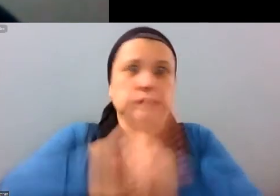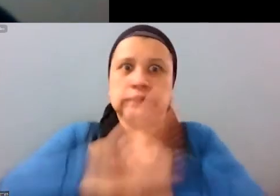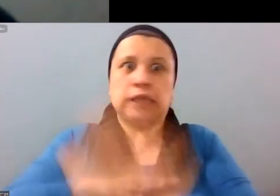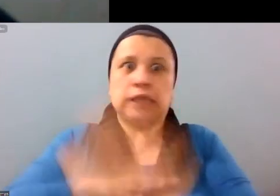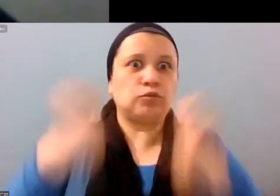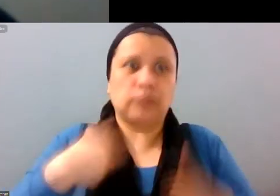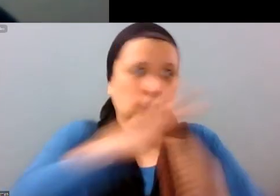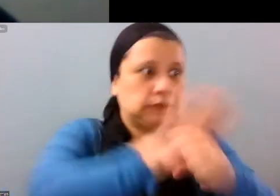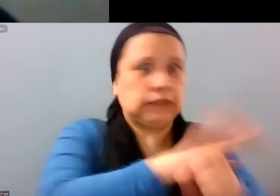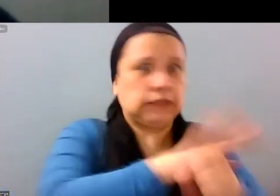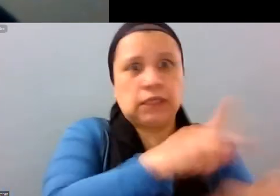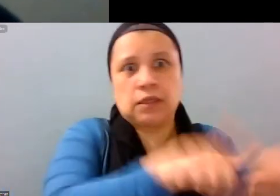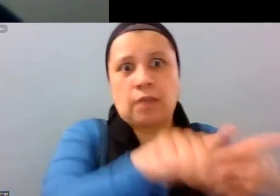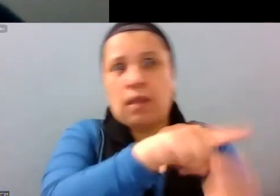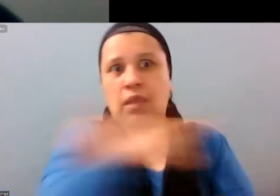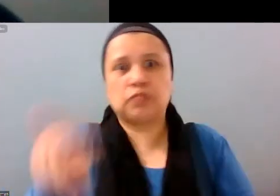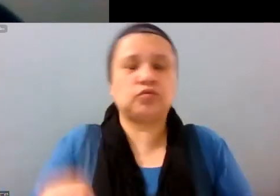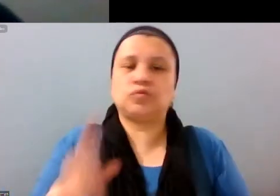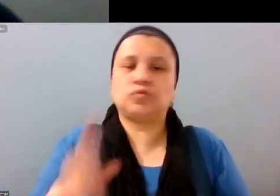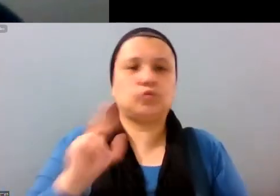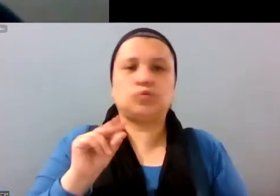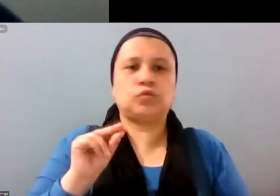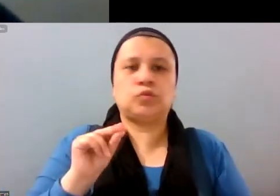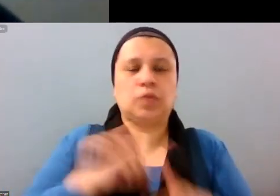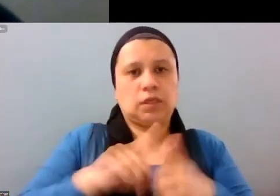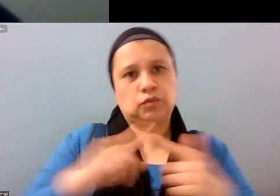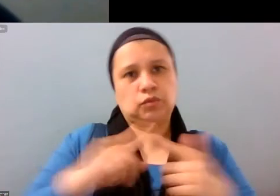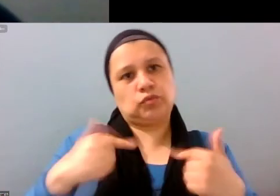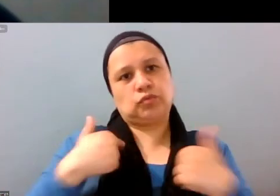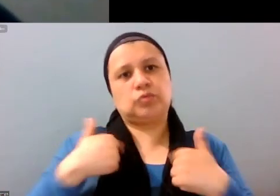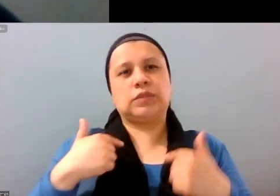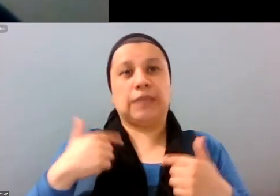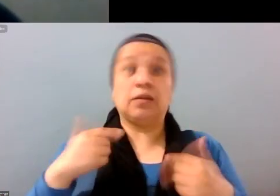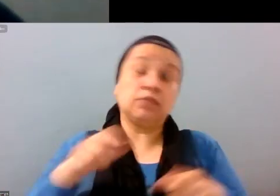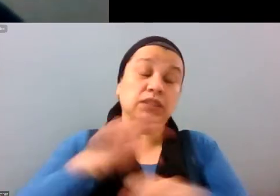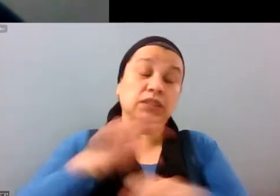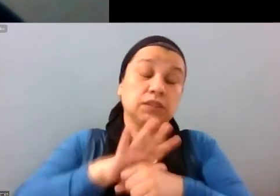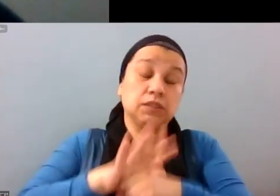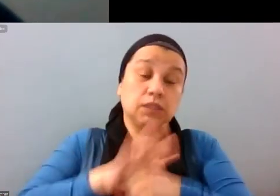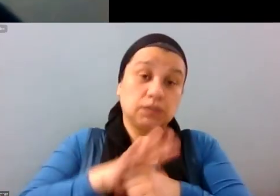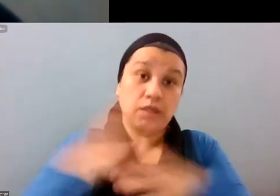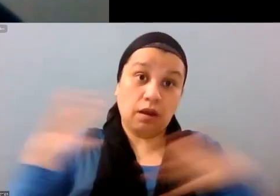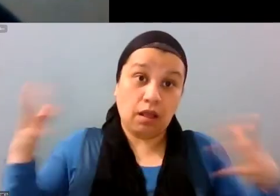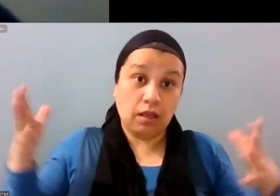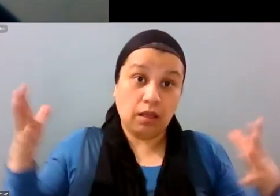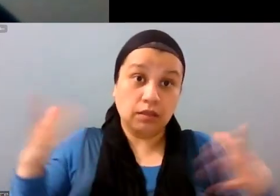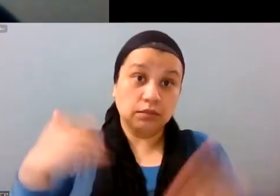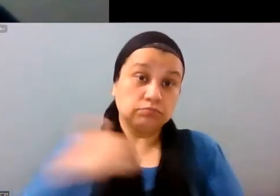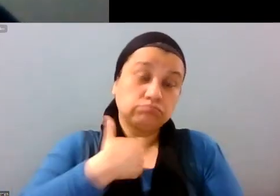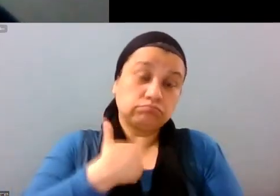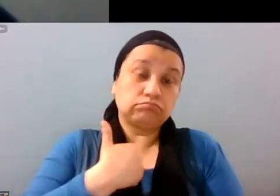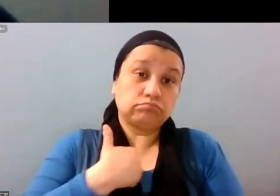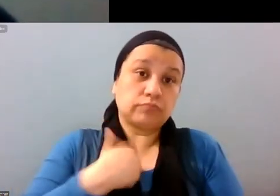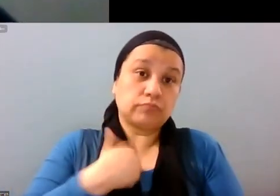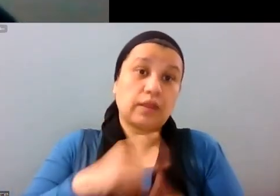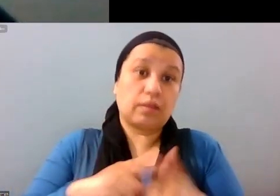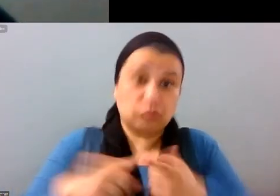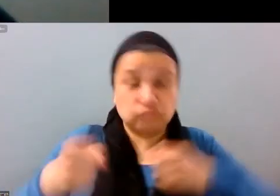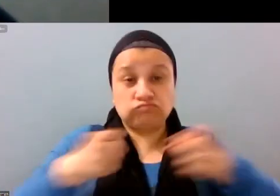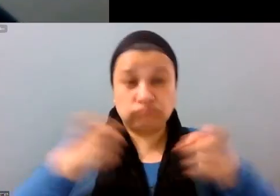porque también todo esto ha traído un grado de estrés muy grande entonces ahí fui manejándolo así